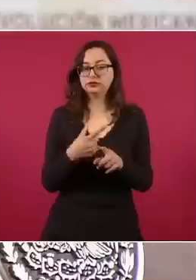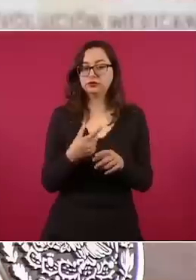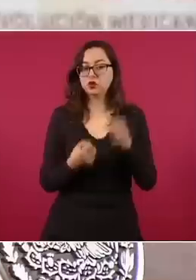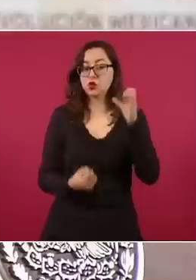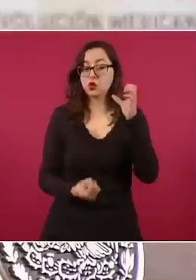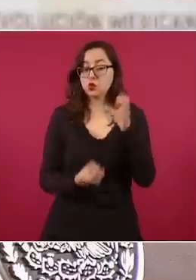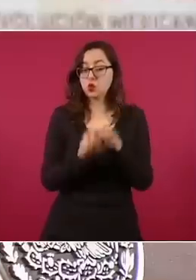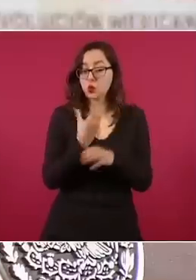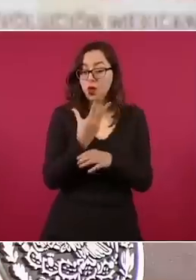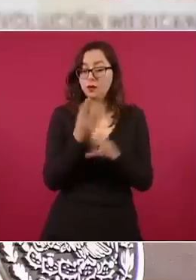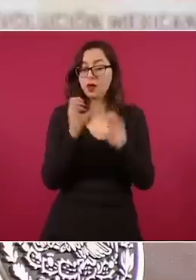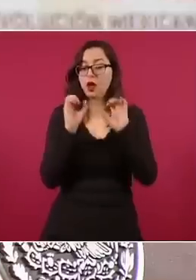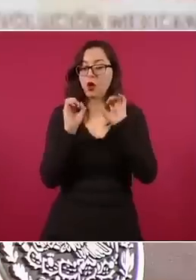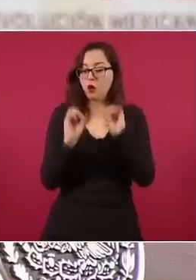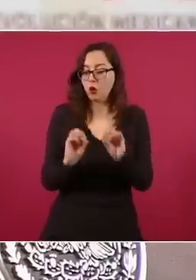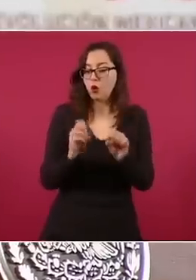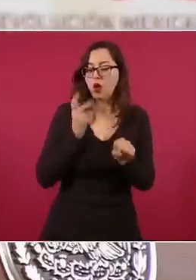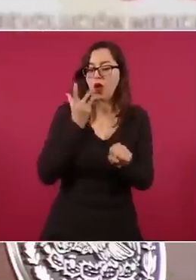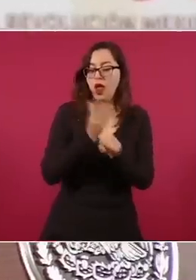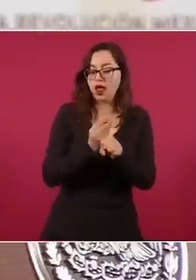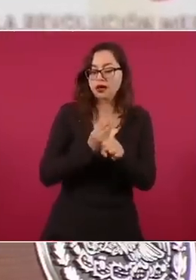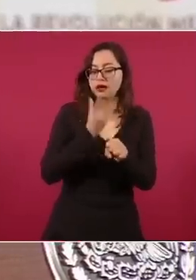mejoramiento de